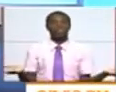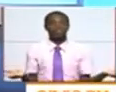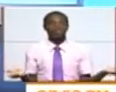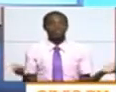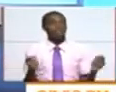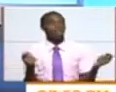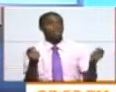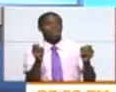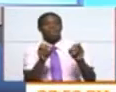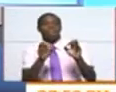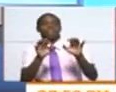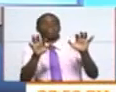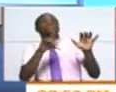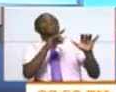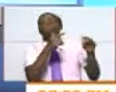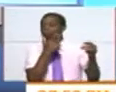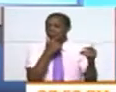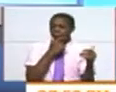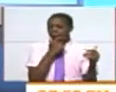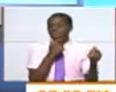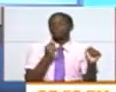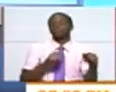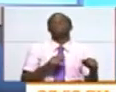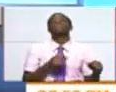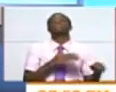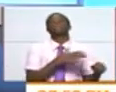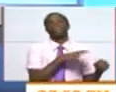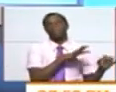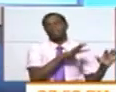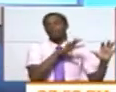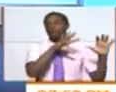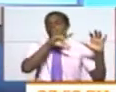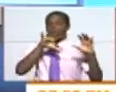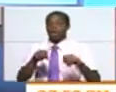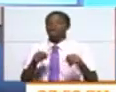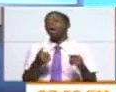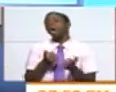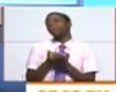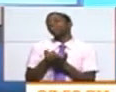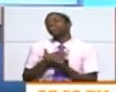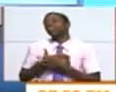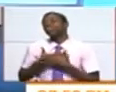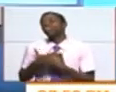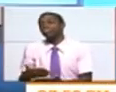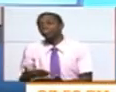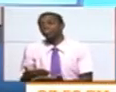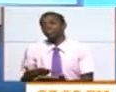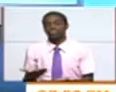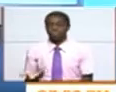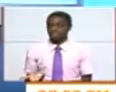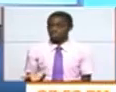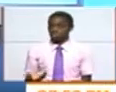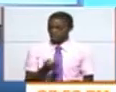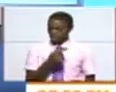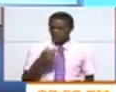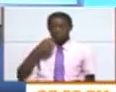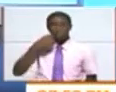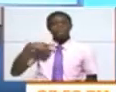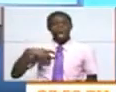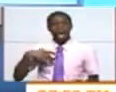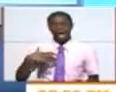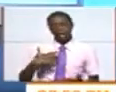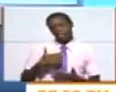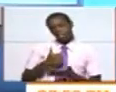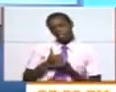las condiciones para una intervención humanitaria. Por cierto, intervención humanitaria que me